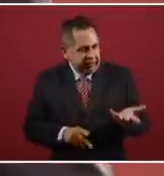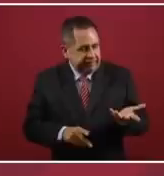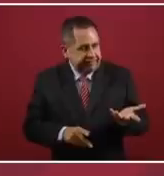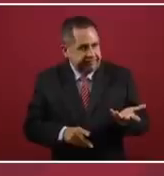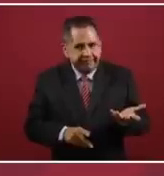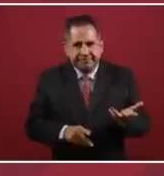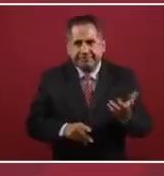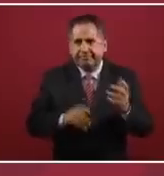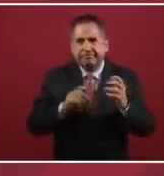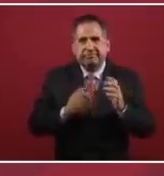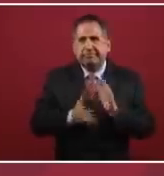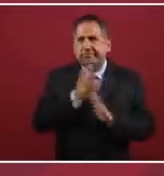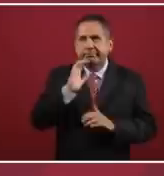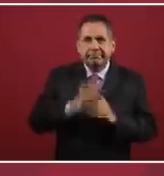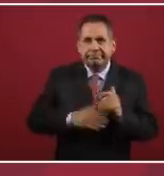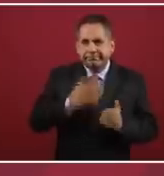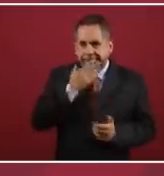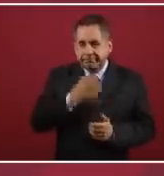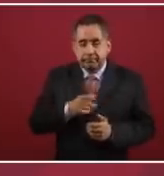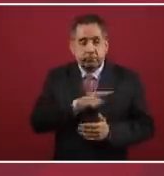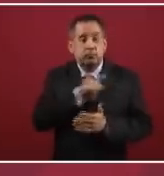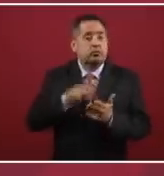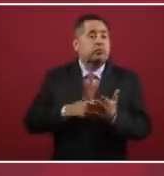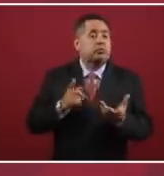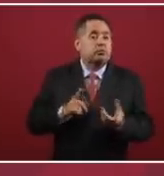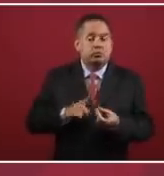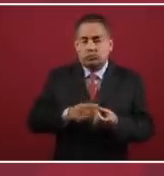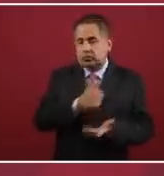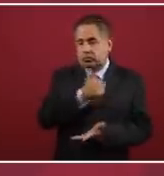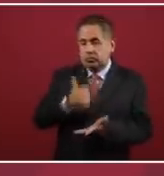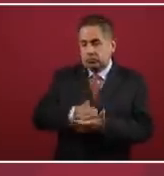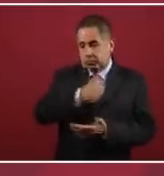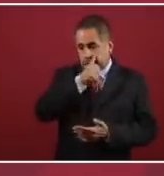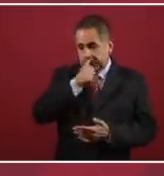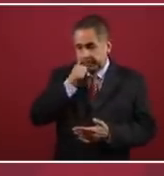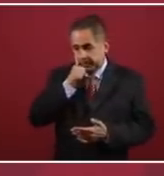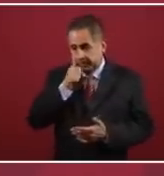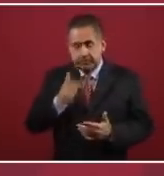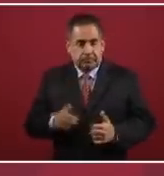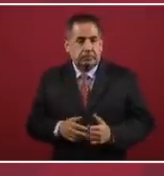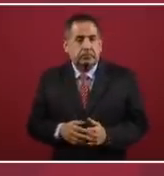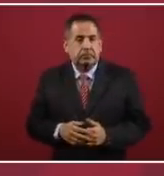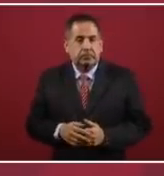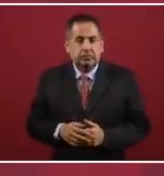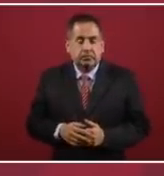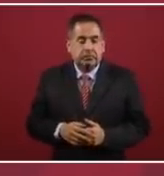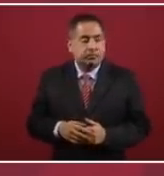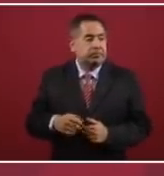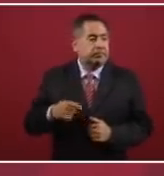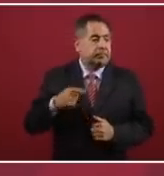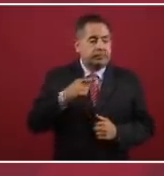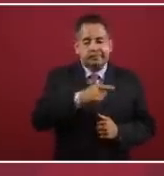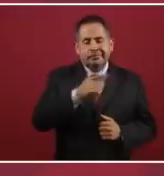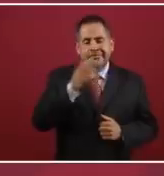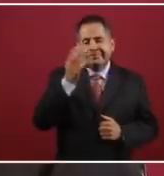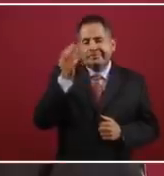sin concluir en Ciudad Juárez, que fue toda una